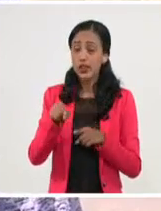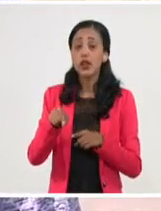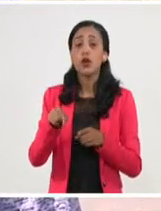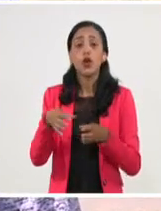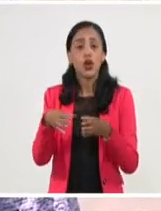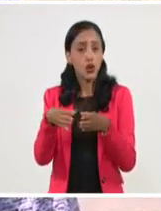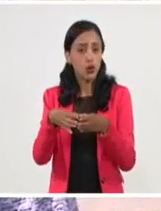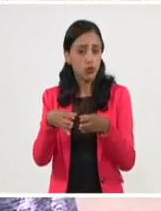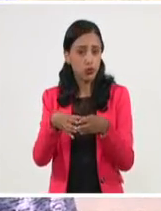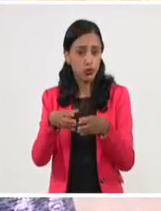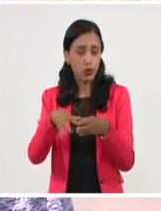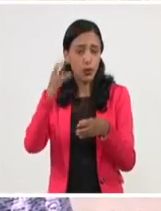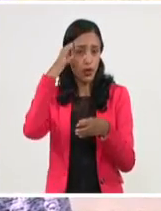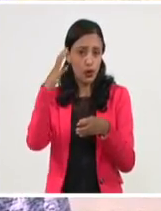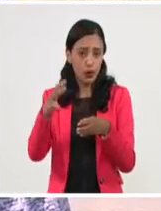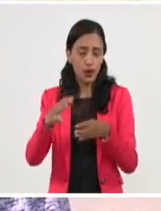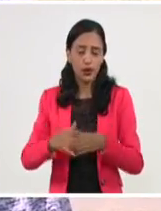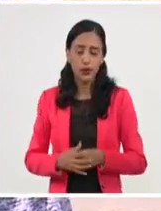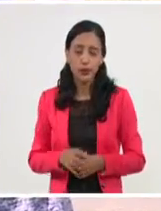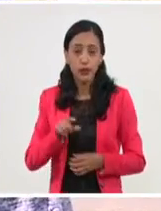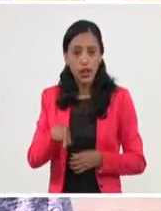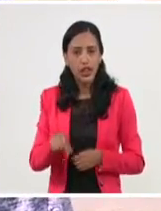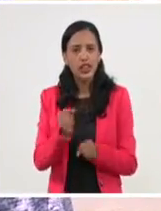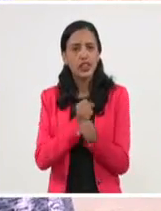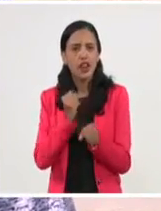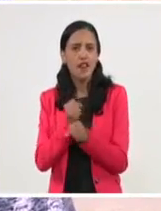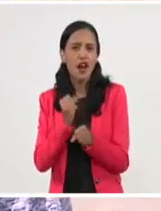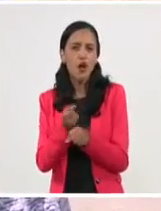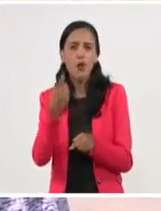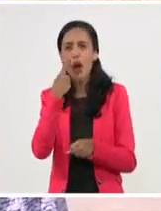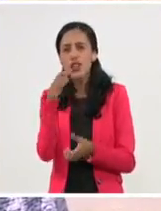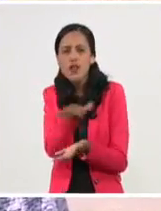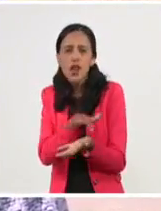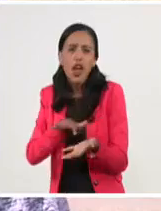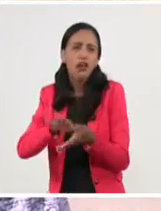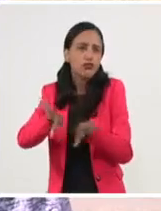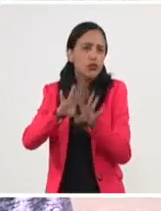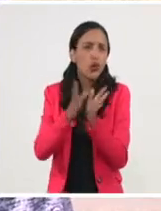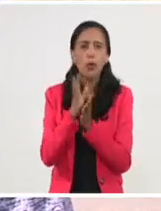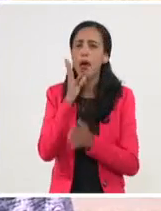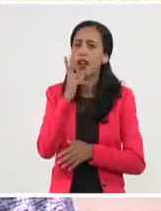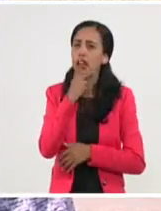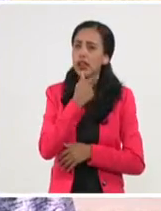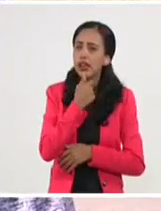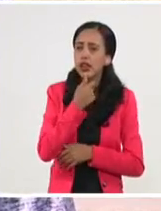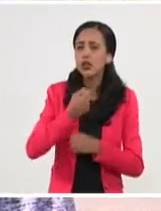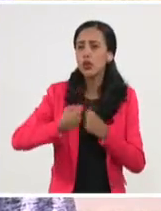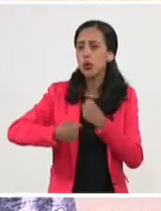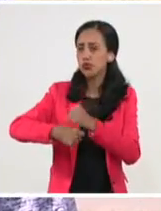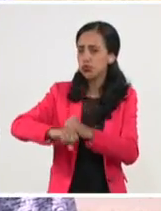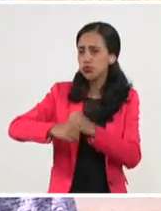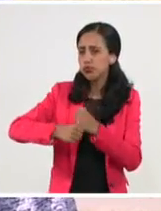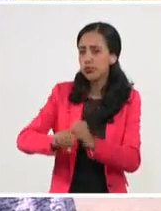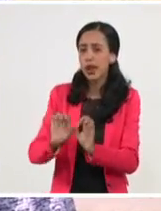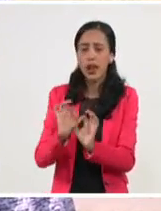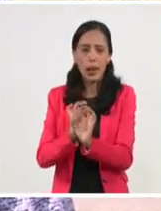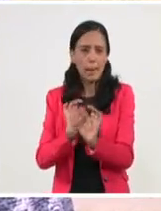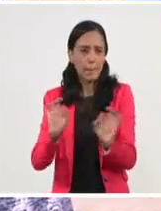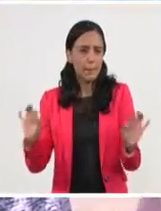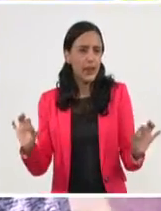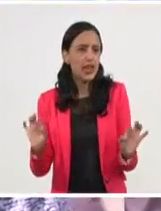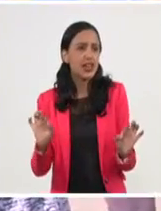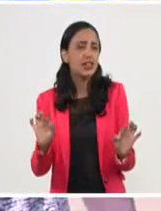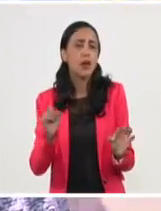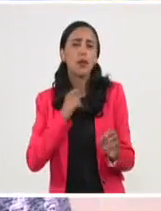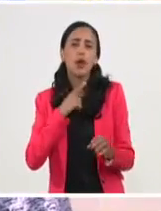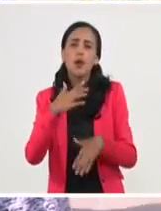la circunscripción trabajos de embellecimiento, limpieza, se han recogido salideros, se han pintado